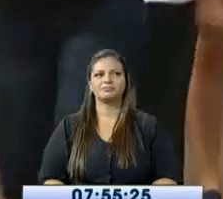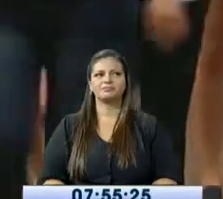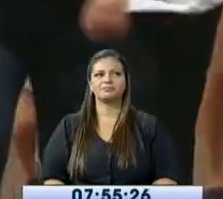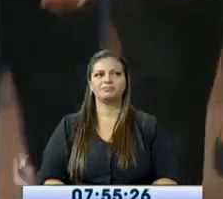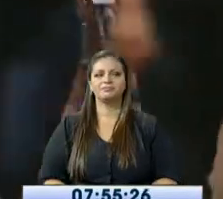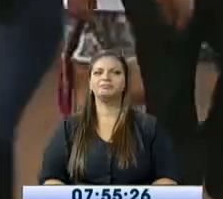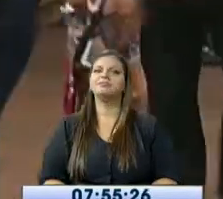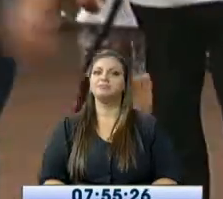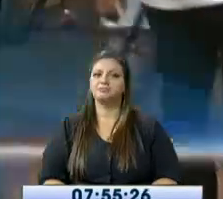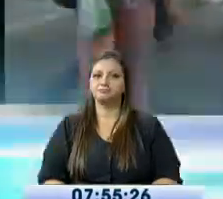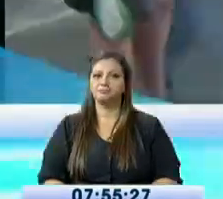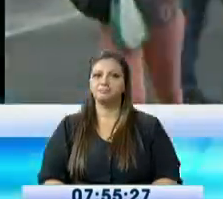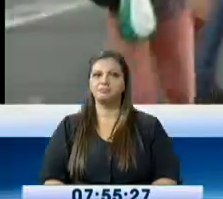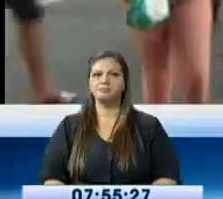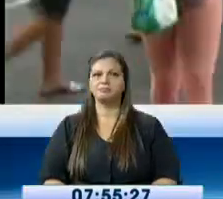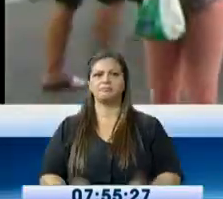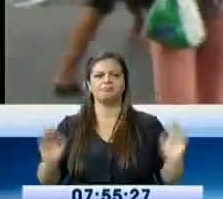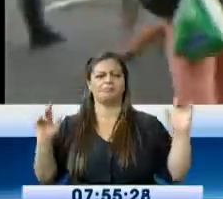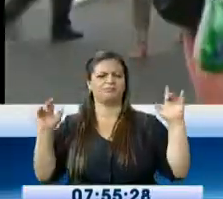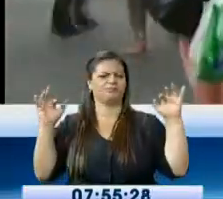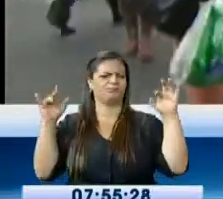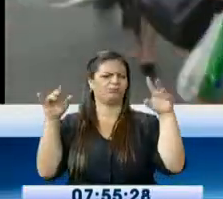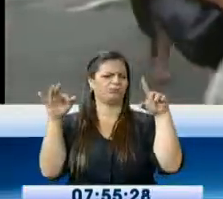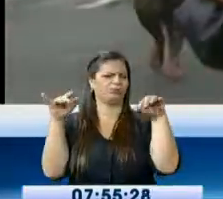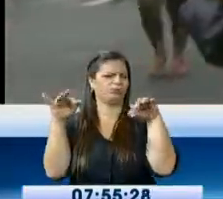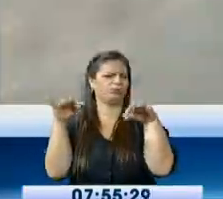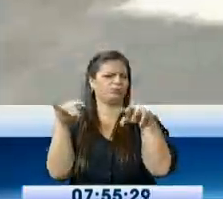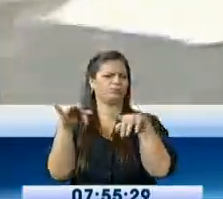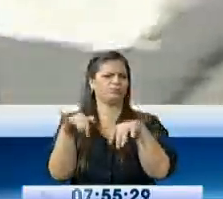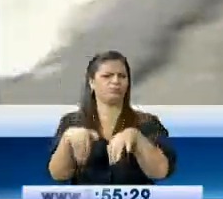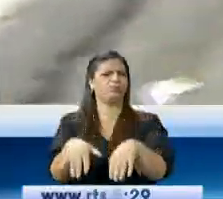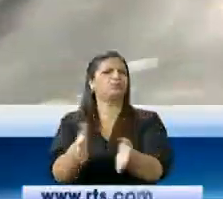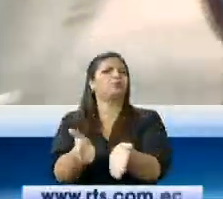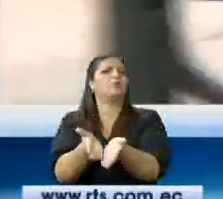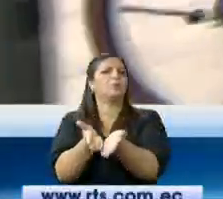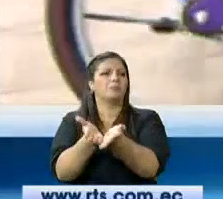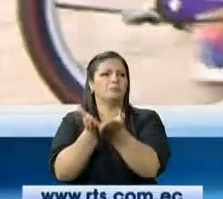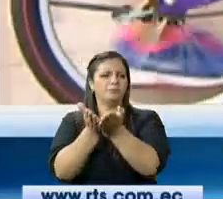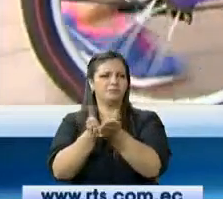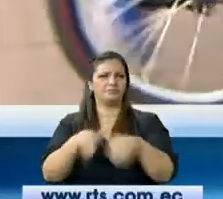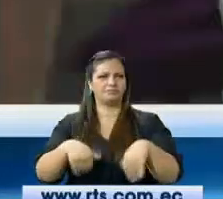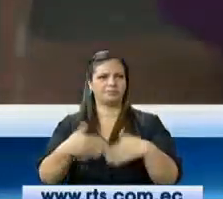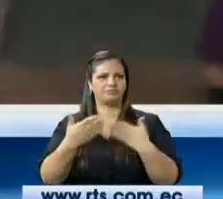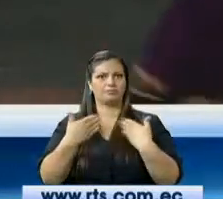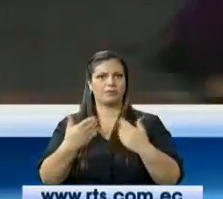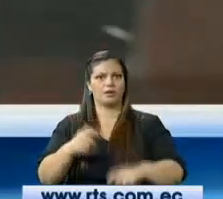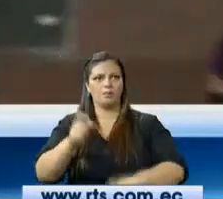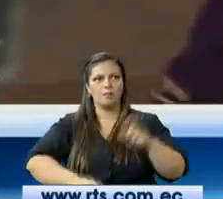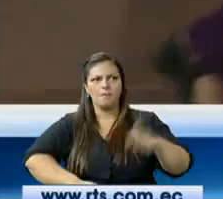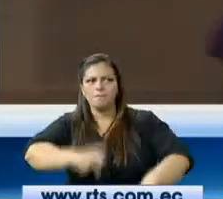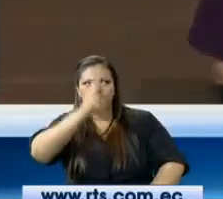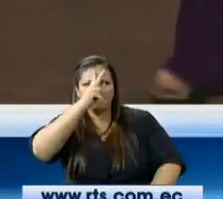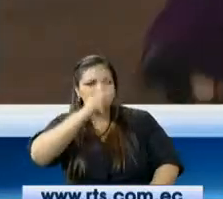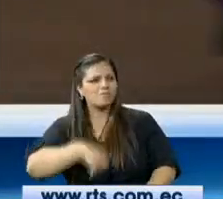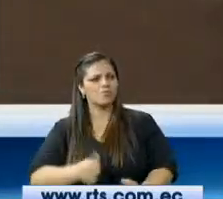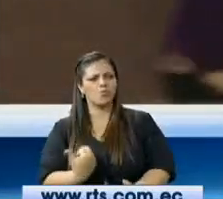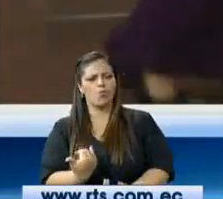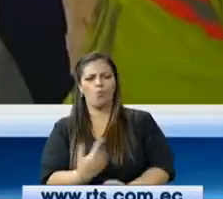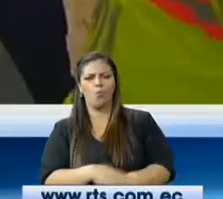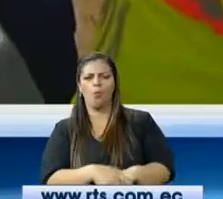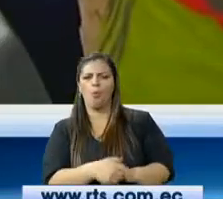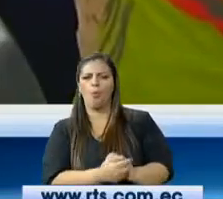Conforme aumenta la asistencia de personas a la Bahía de Guayaquil, también incrementa la presencia de delincuentes en ese